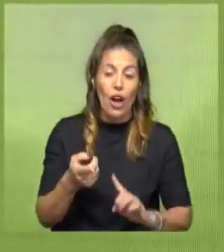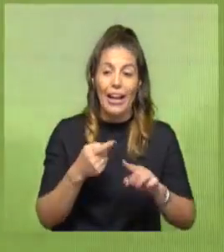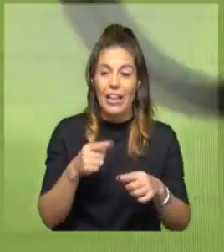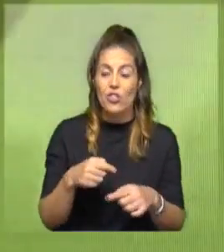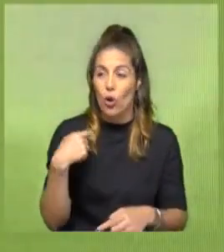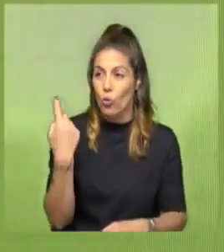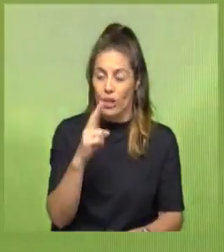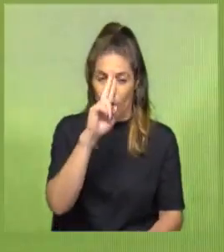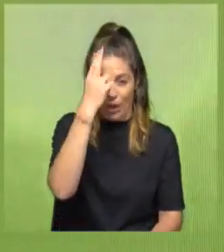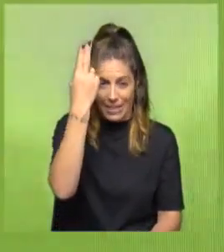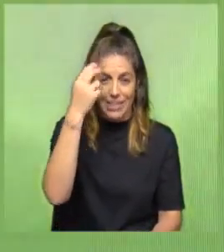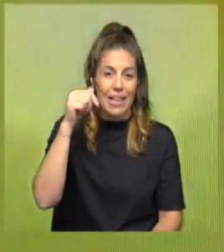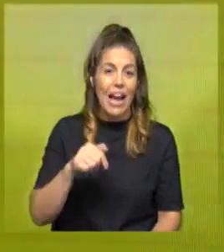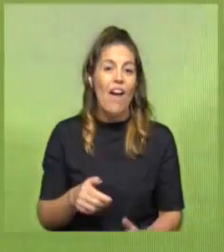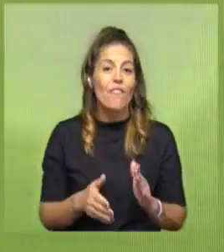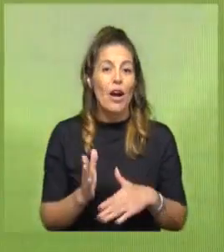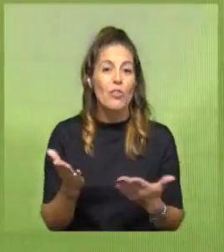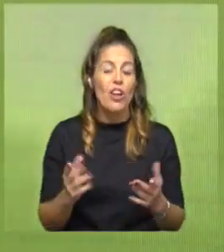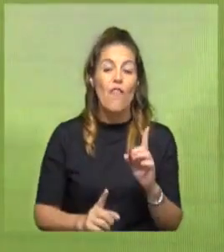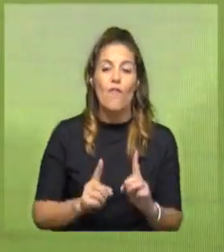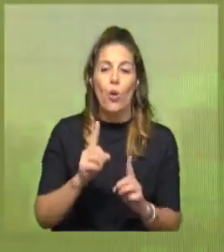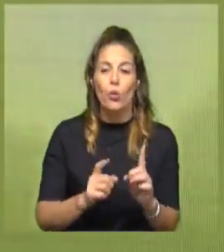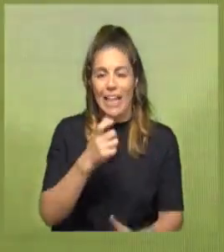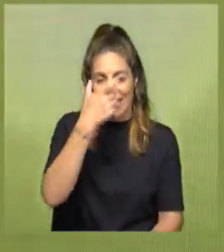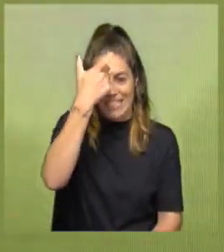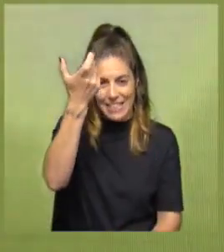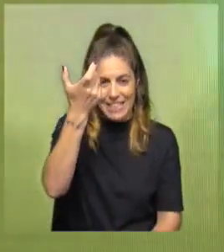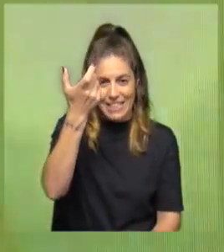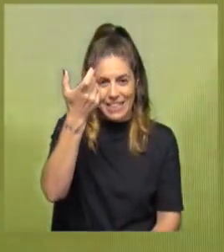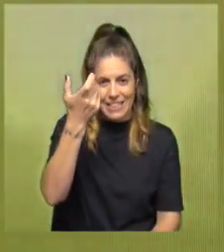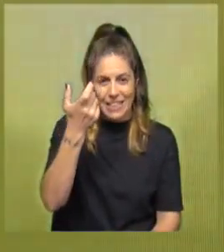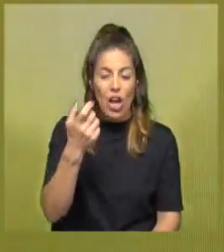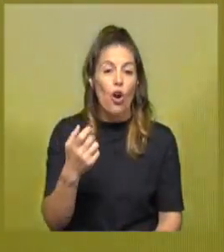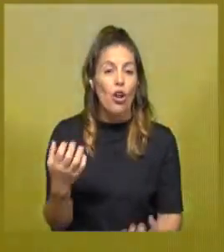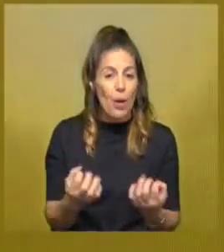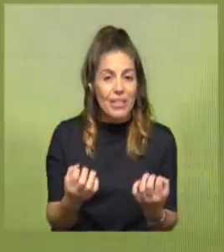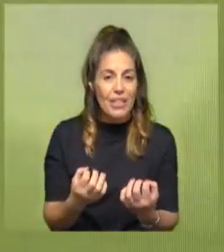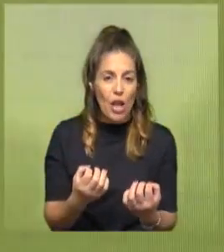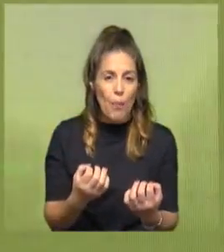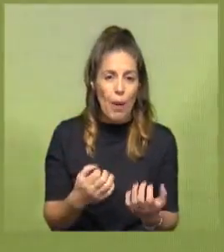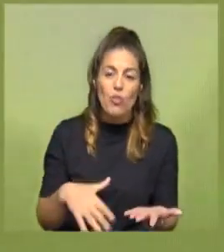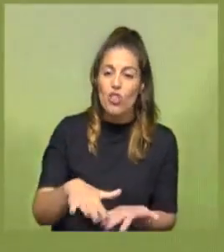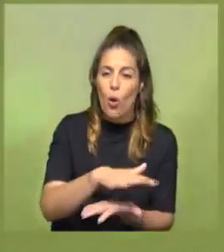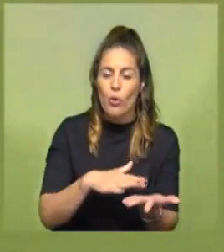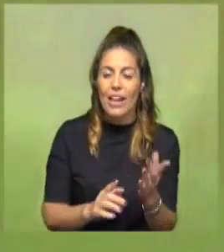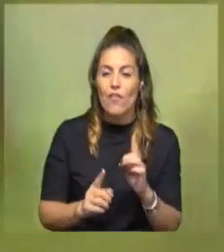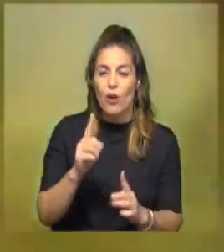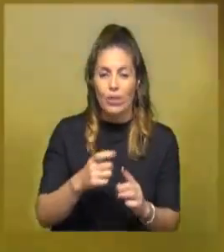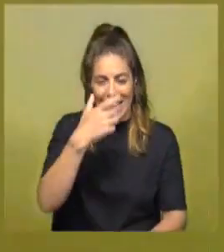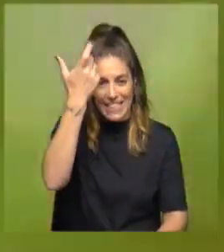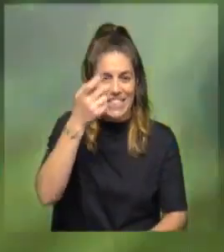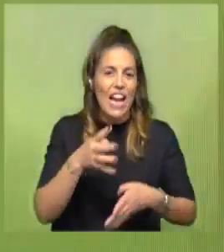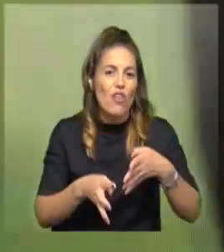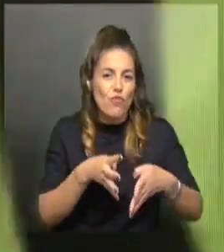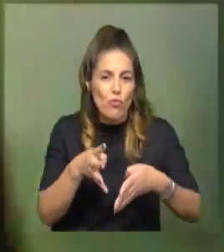nuestro país. Y en este caso nos vamos a Facultad de Ciencias, con particularidades porque nos vamos a un área de Facultad de Ciencias, pero que